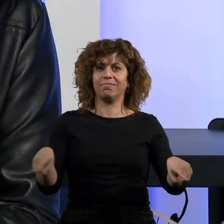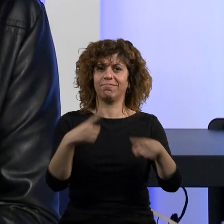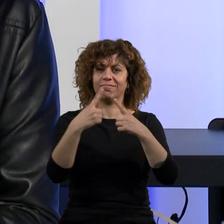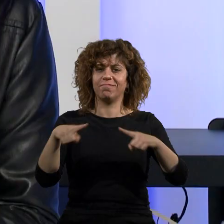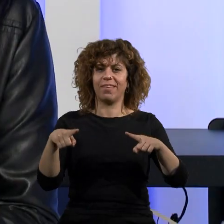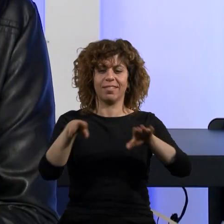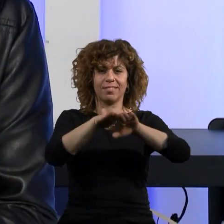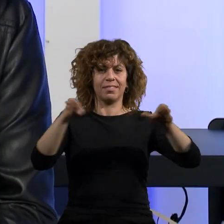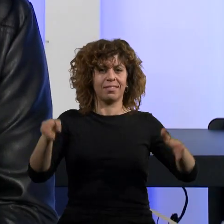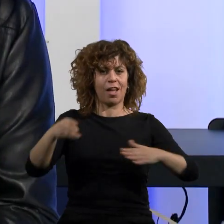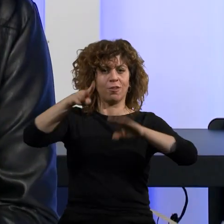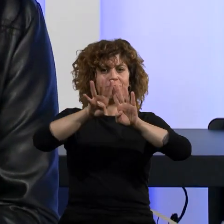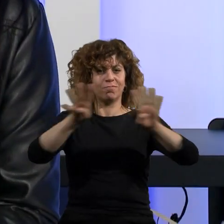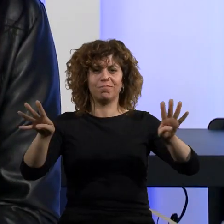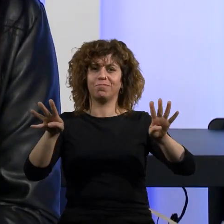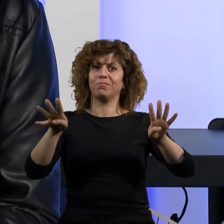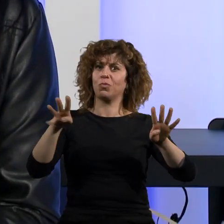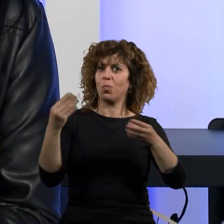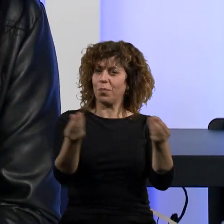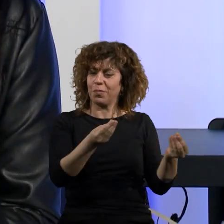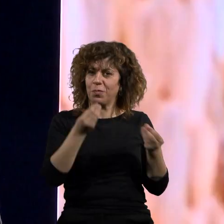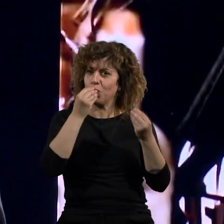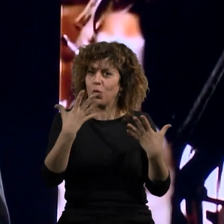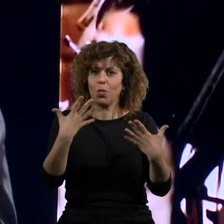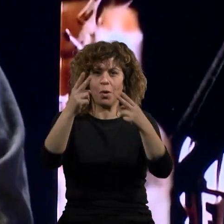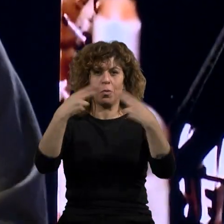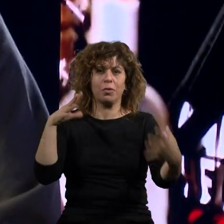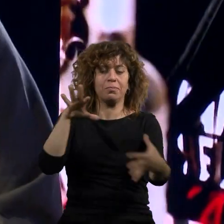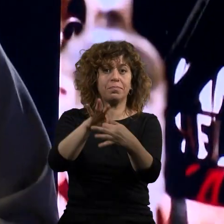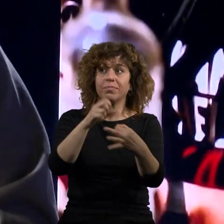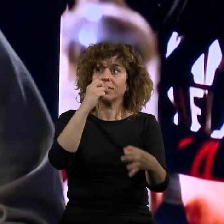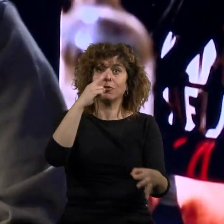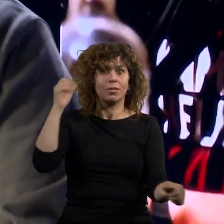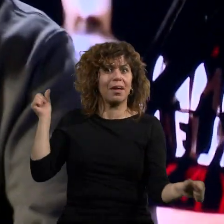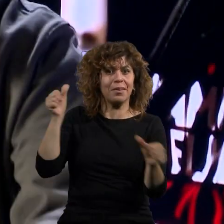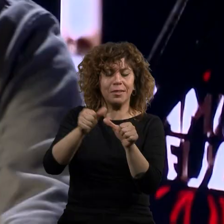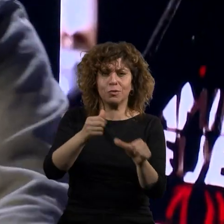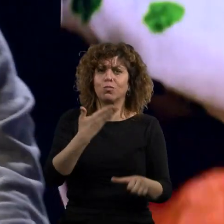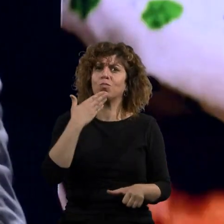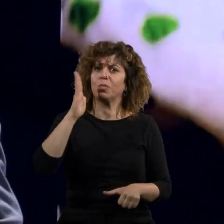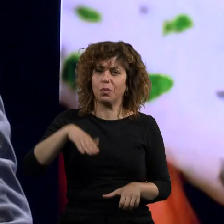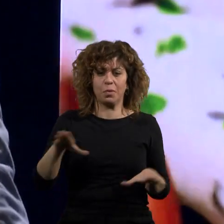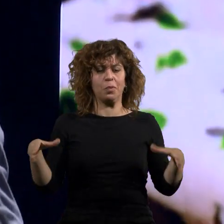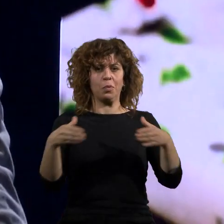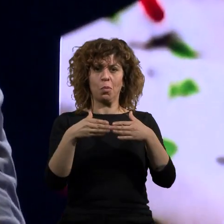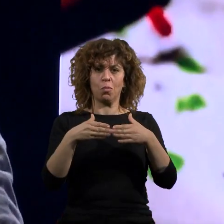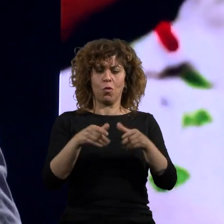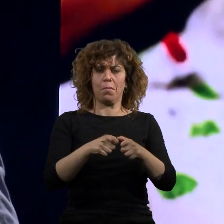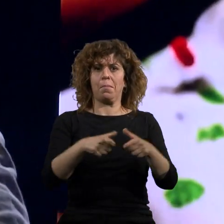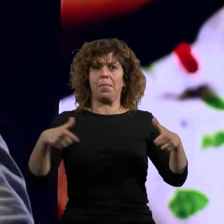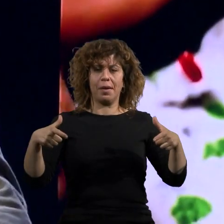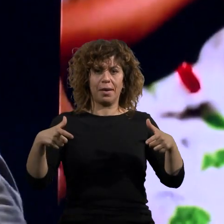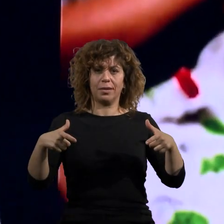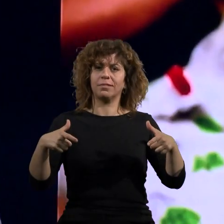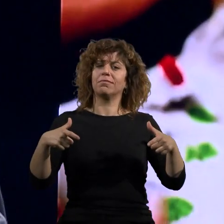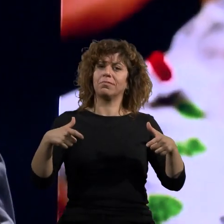encima del escenario y que conecta muy bien con el público. Pues estos años la verdad que ha sido muy guay, la evolución que ha tenido la banda ha crecido mucho,